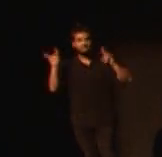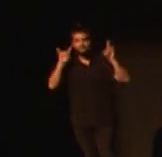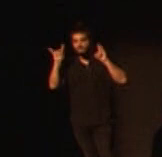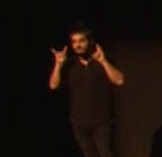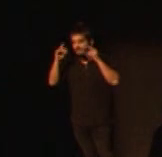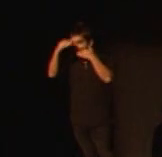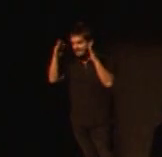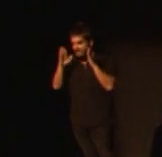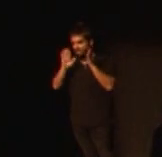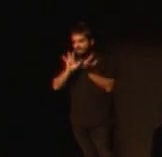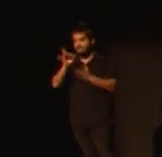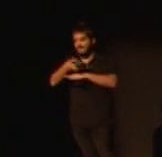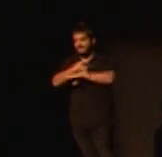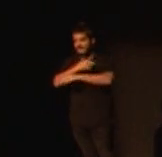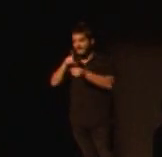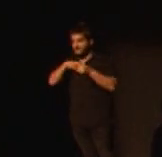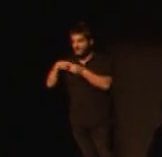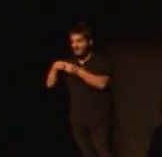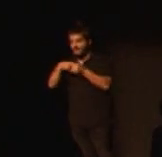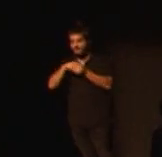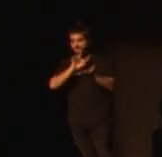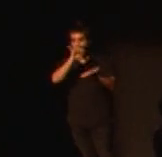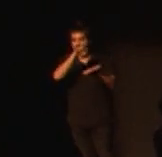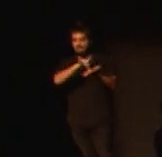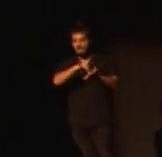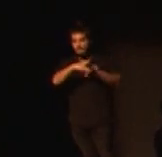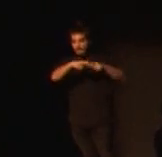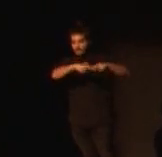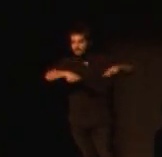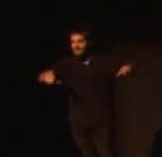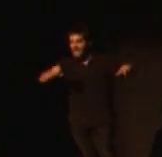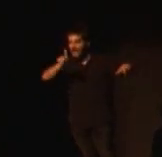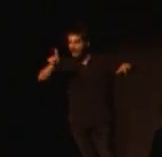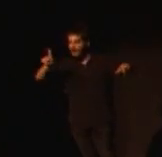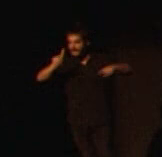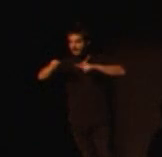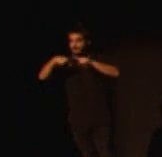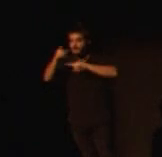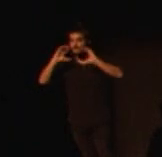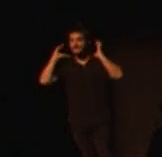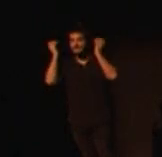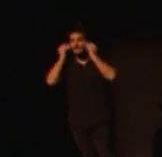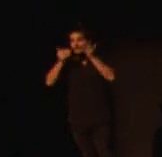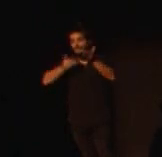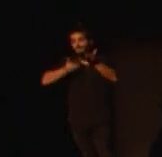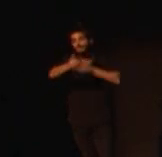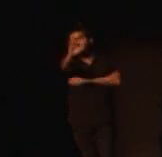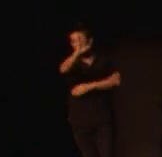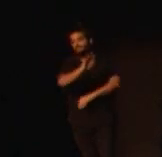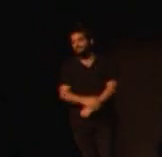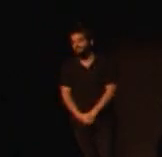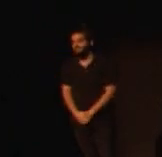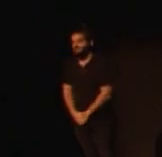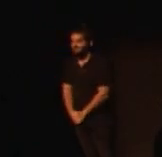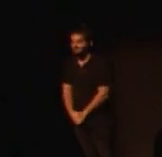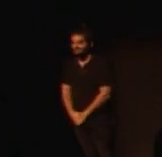Atención, llegada del tren de la solidaridad por la vía 11. Próxima estación, Porvenir.